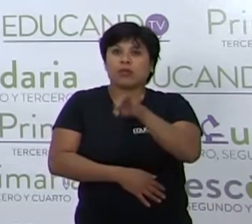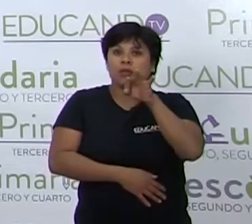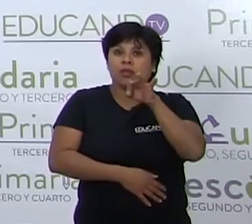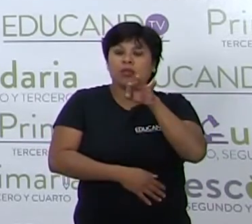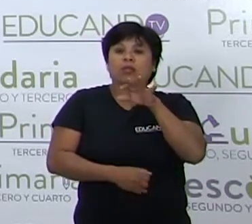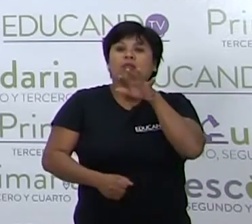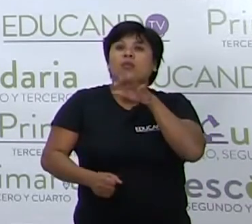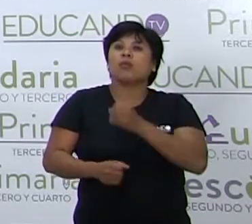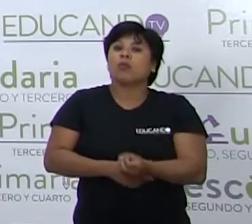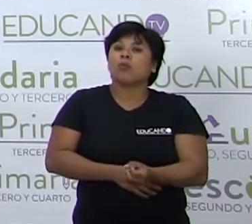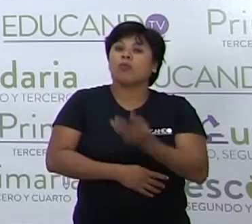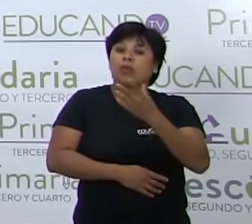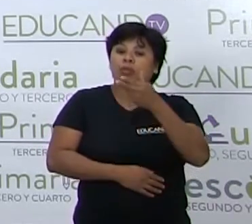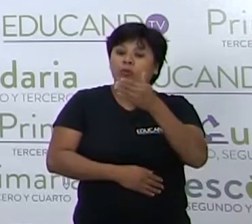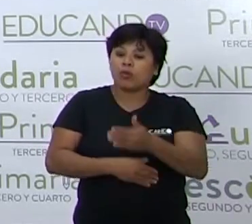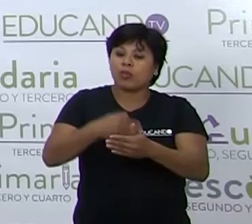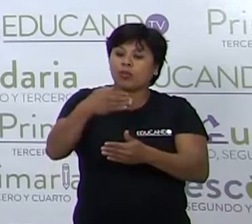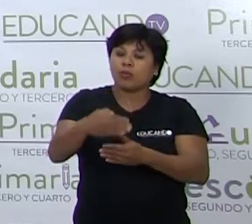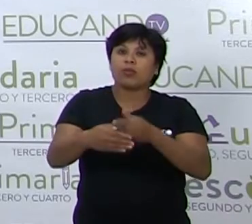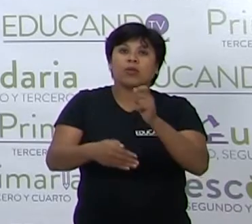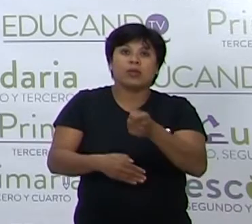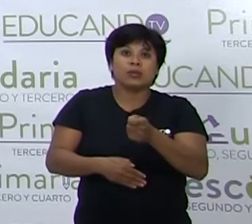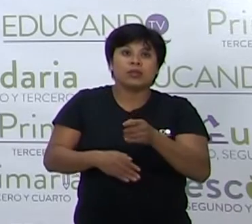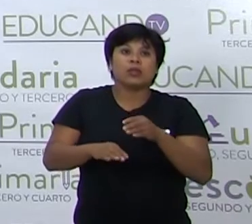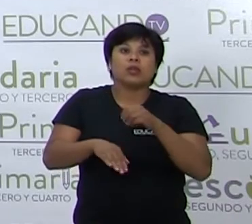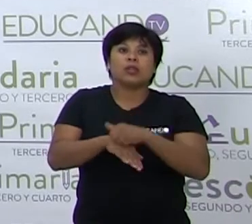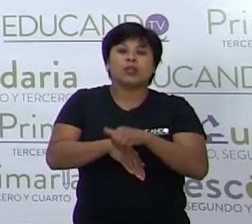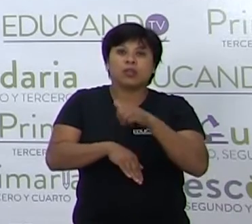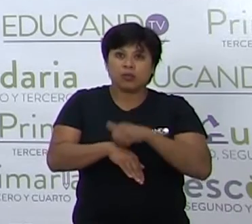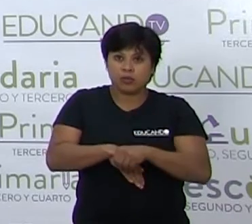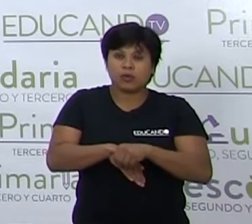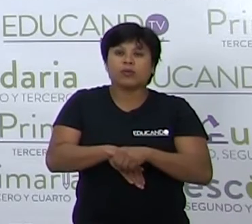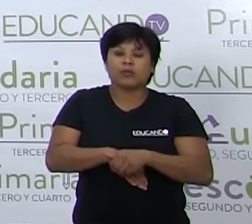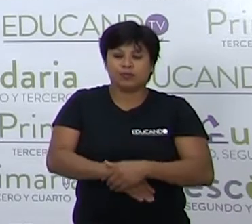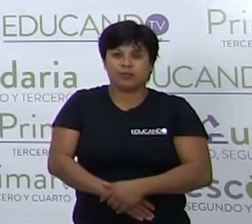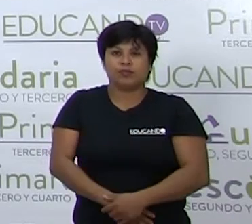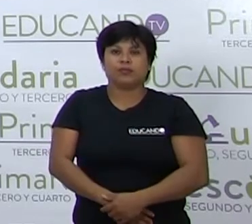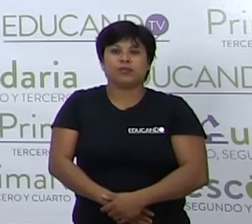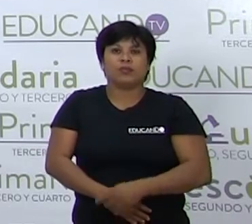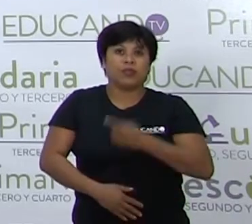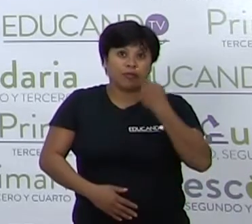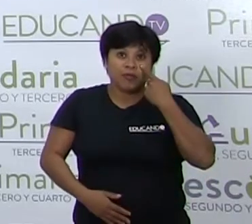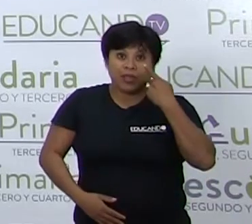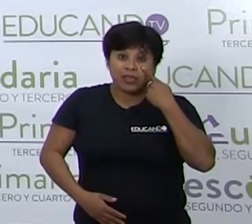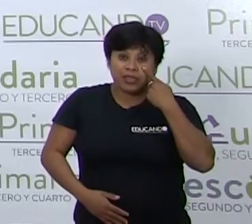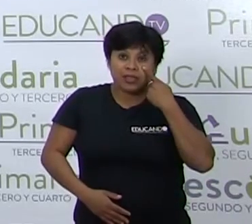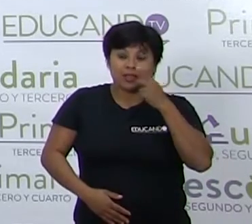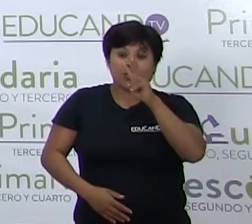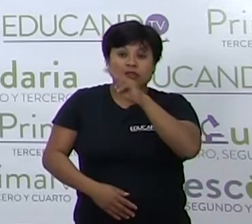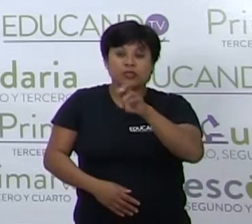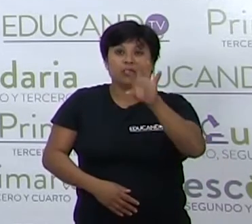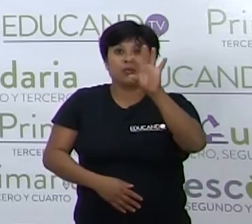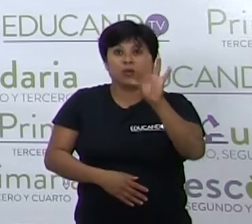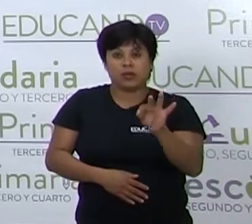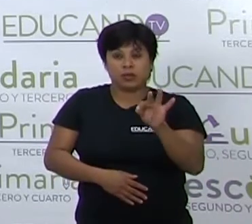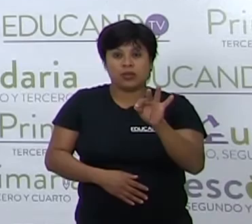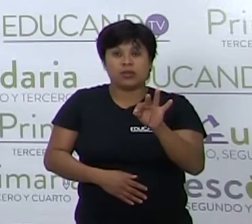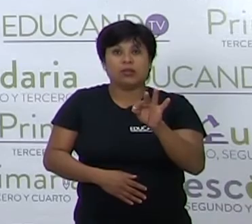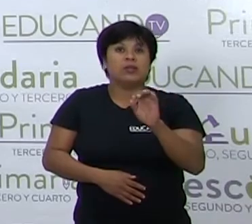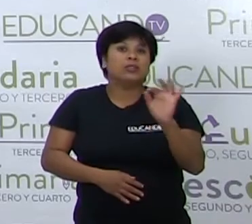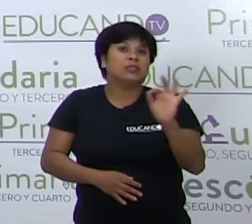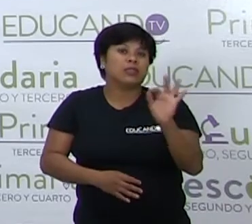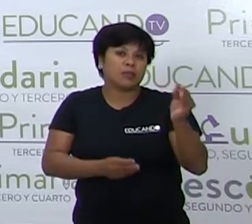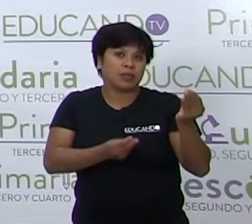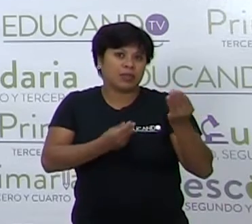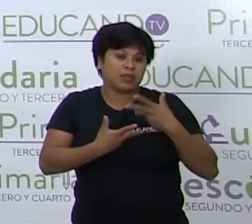de cuánto en cuánto va en la recta numérica. Fíjate, 240, si me están